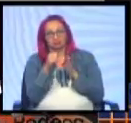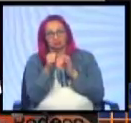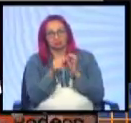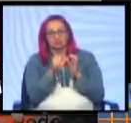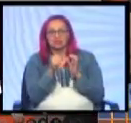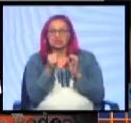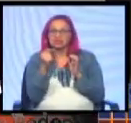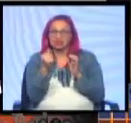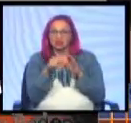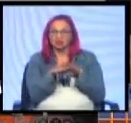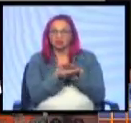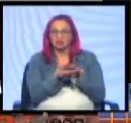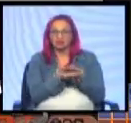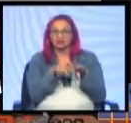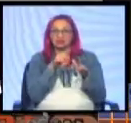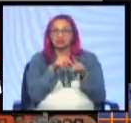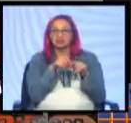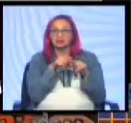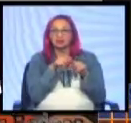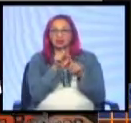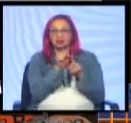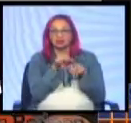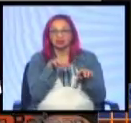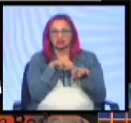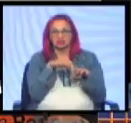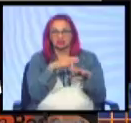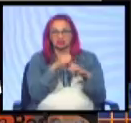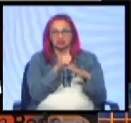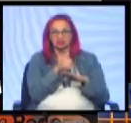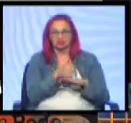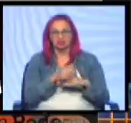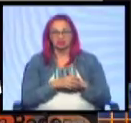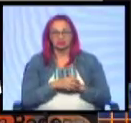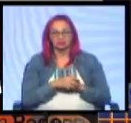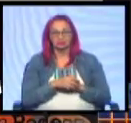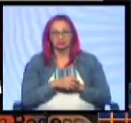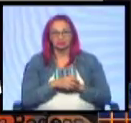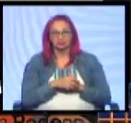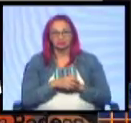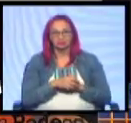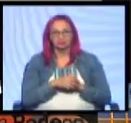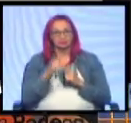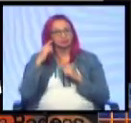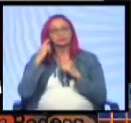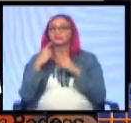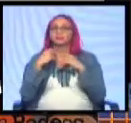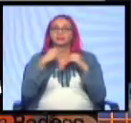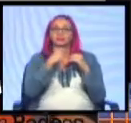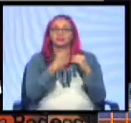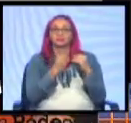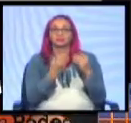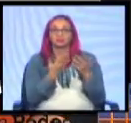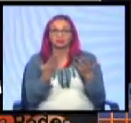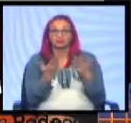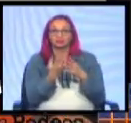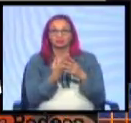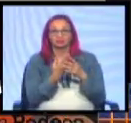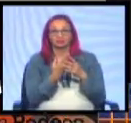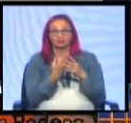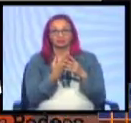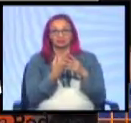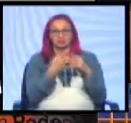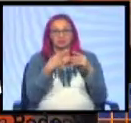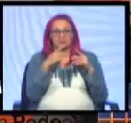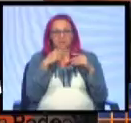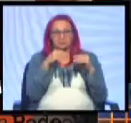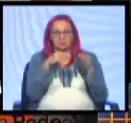salarios bases, dependiendo la gravedad de las acciones que estamos estableciendo. Para lo que es la venta de ambulante, para lo